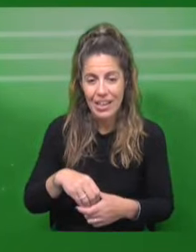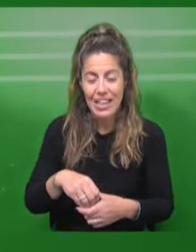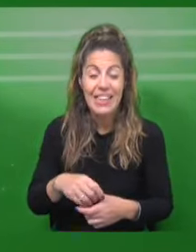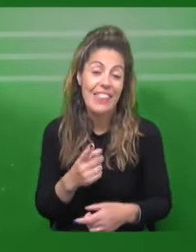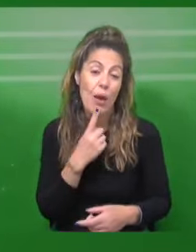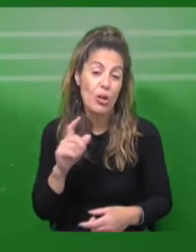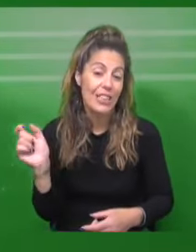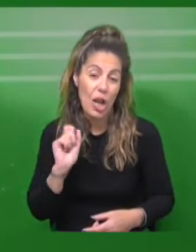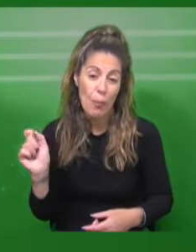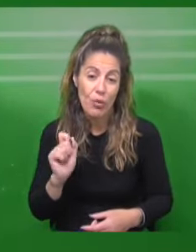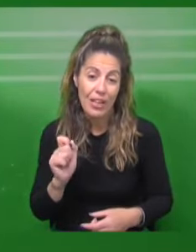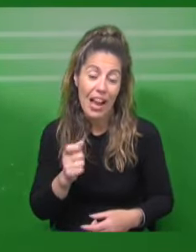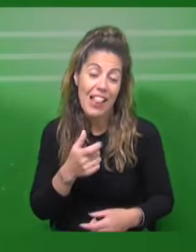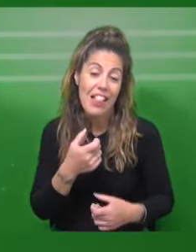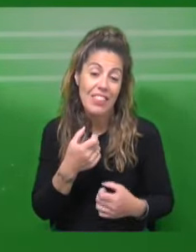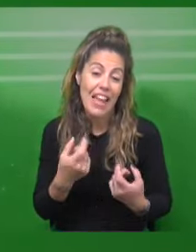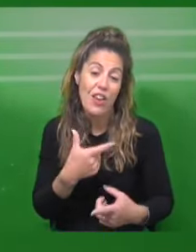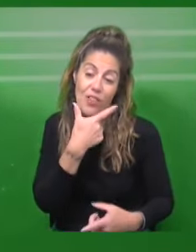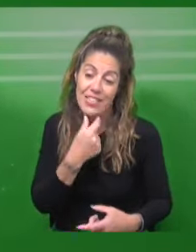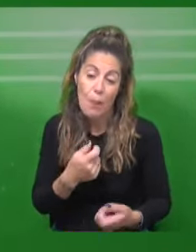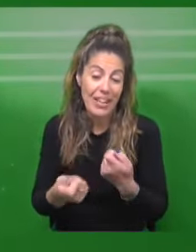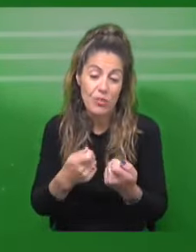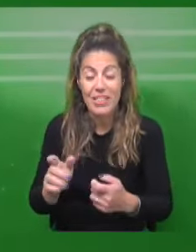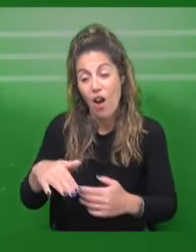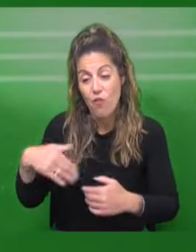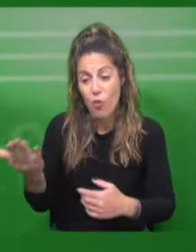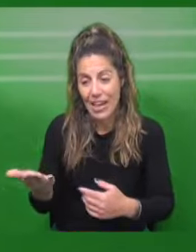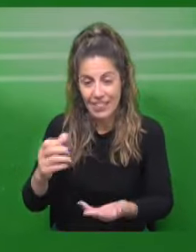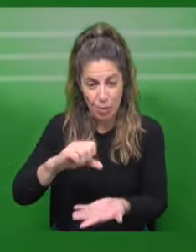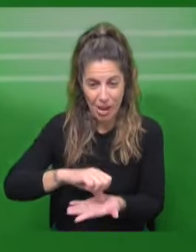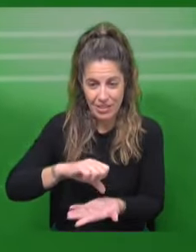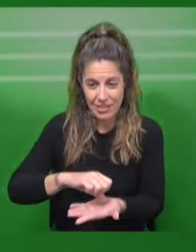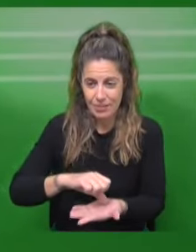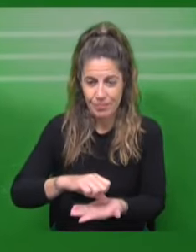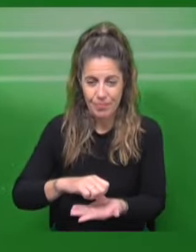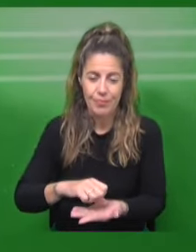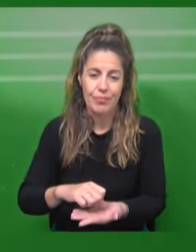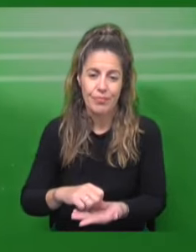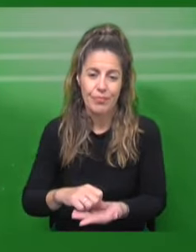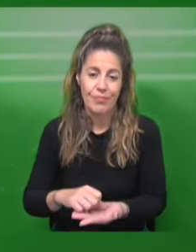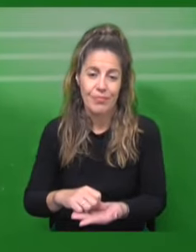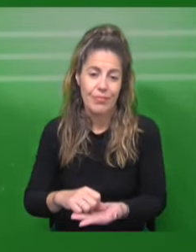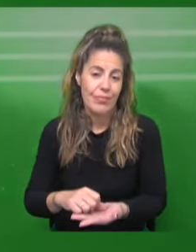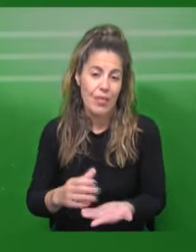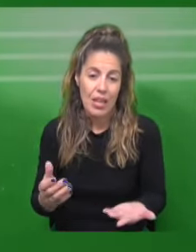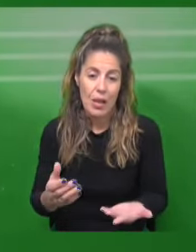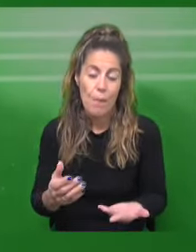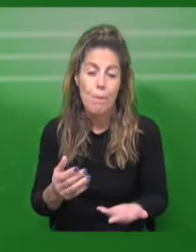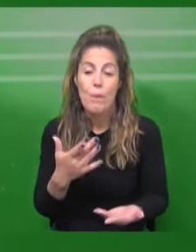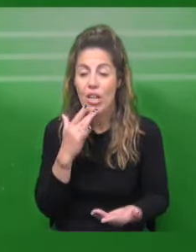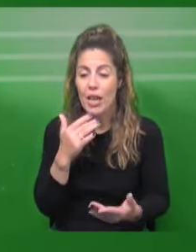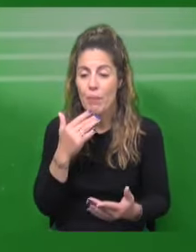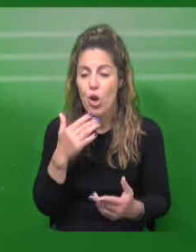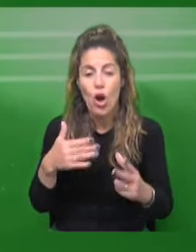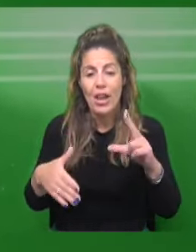política pública el facilitar que se comercialice fuera de frontera eh La Flama por ejemplo en América Latina la